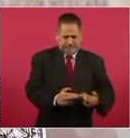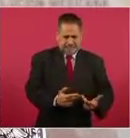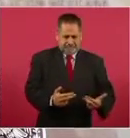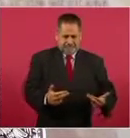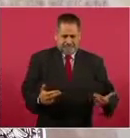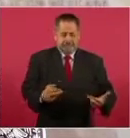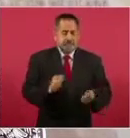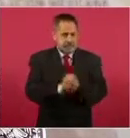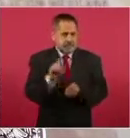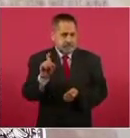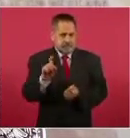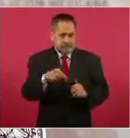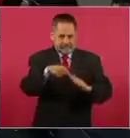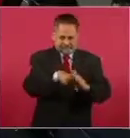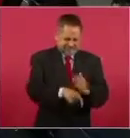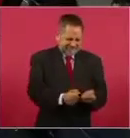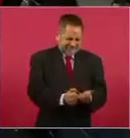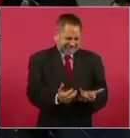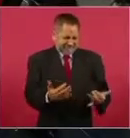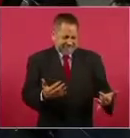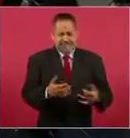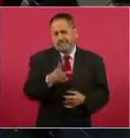como en otras partes